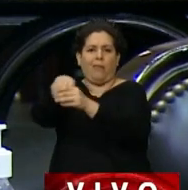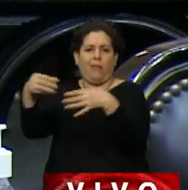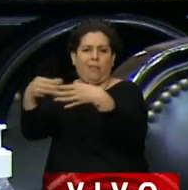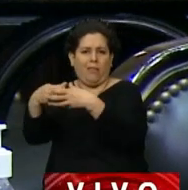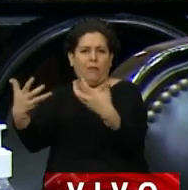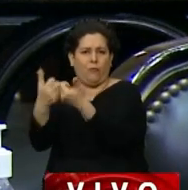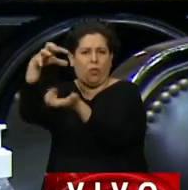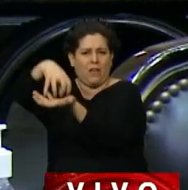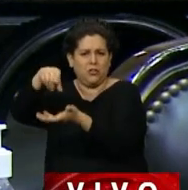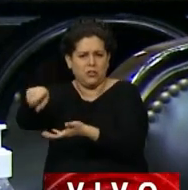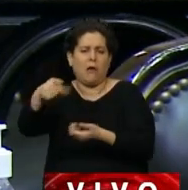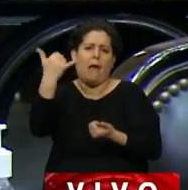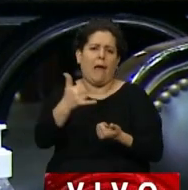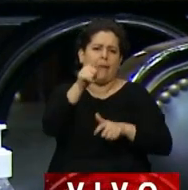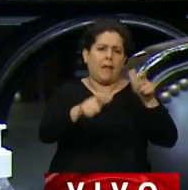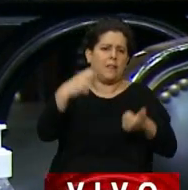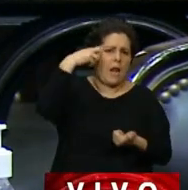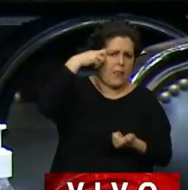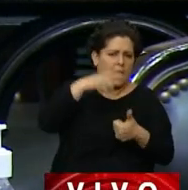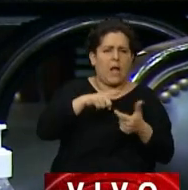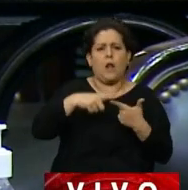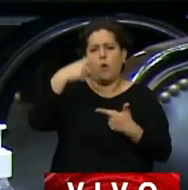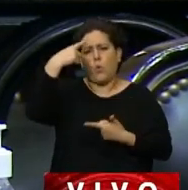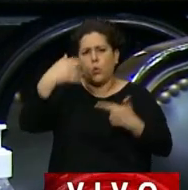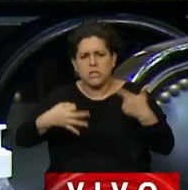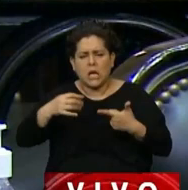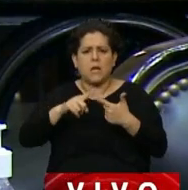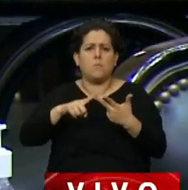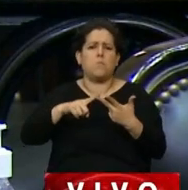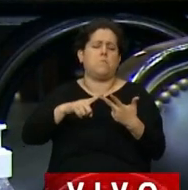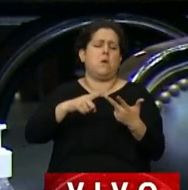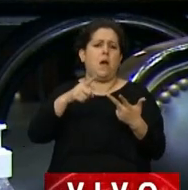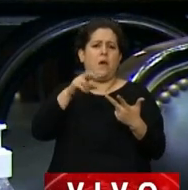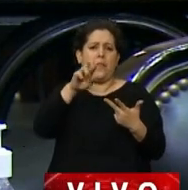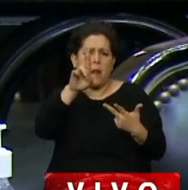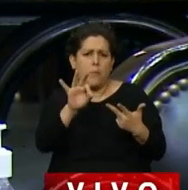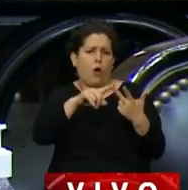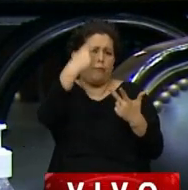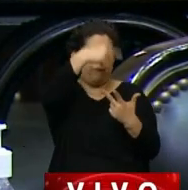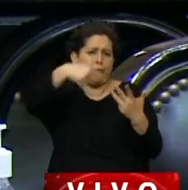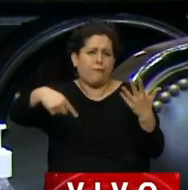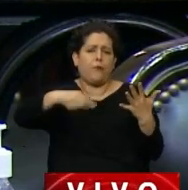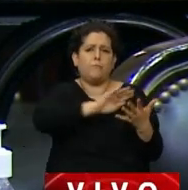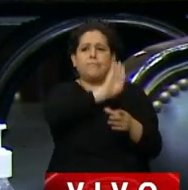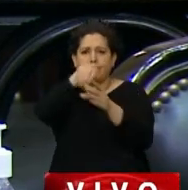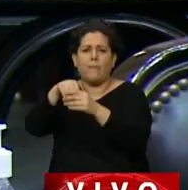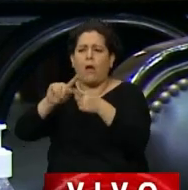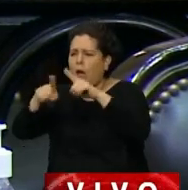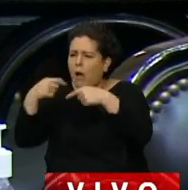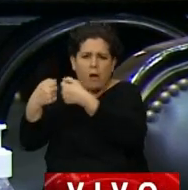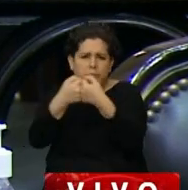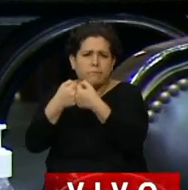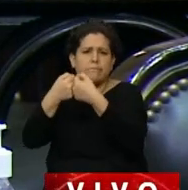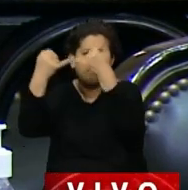entre gente del radicalismo, del justicialismo, de la coalición cívica, del PRO. Se llegó a un consenso y fruto de